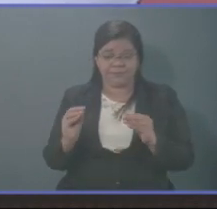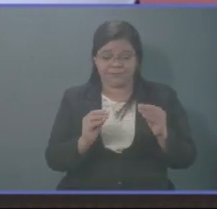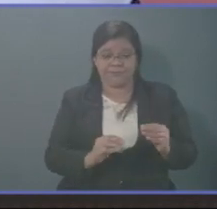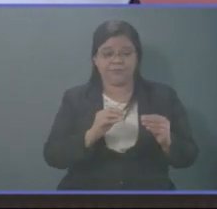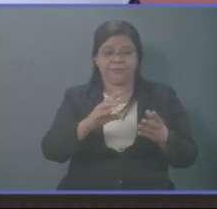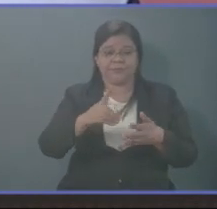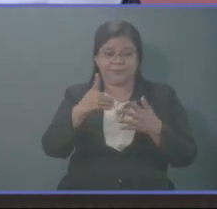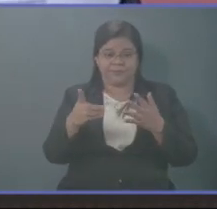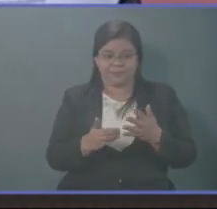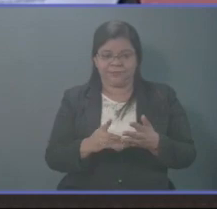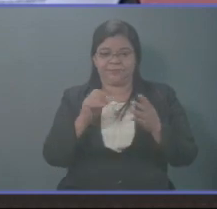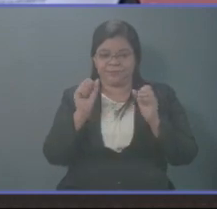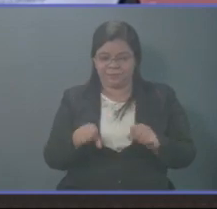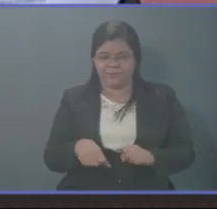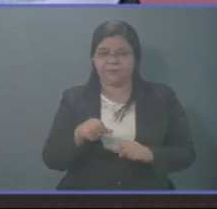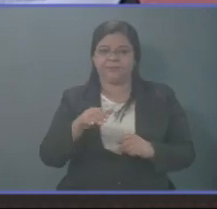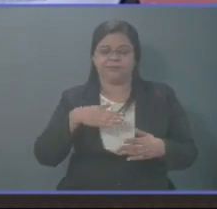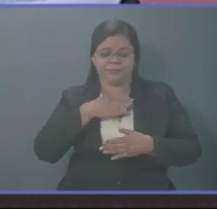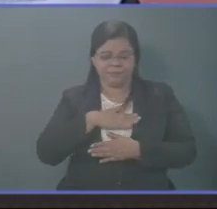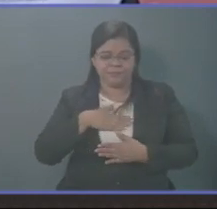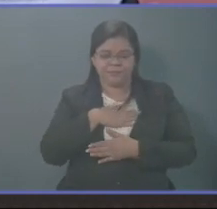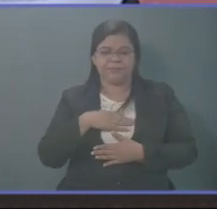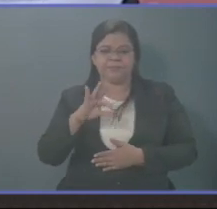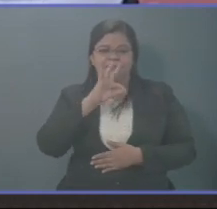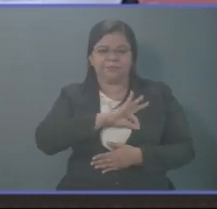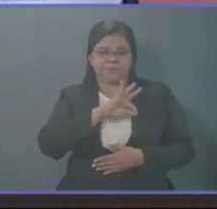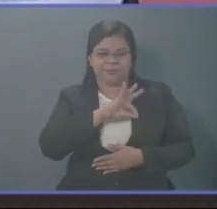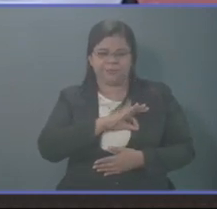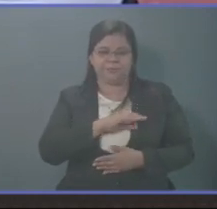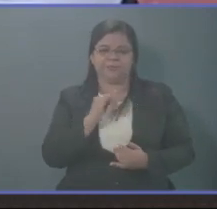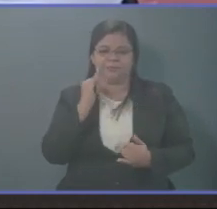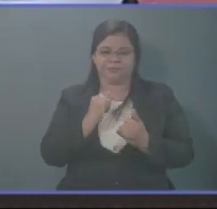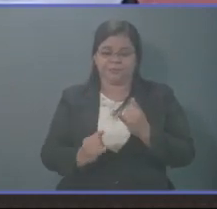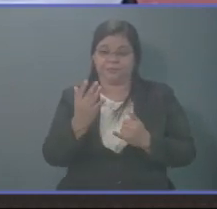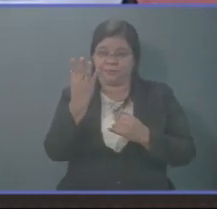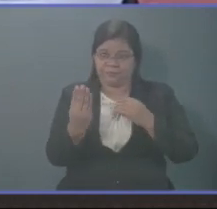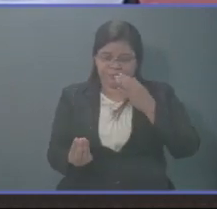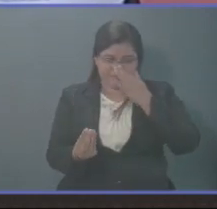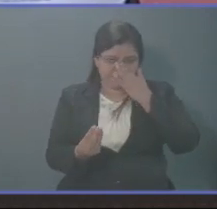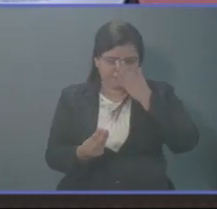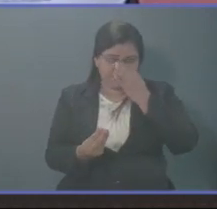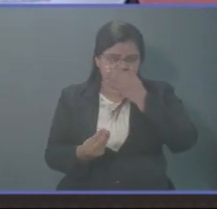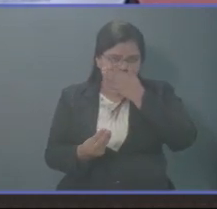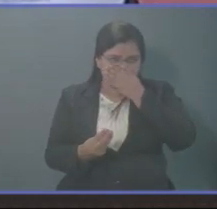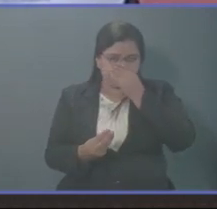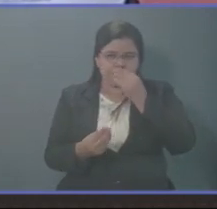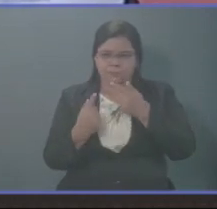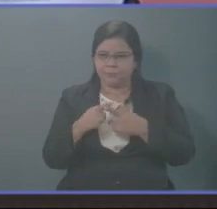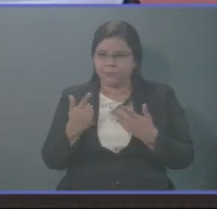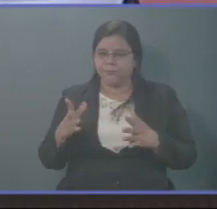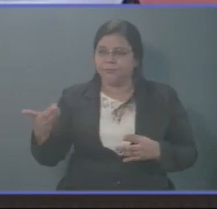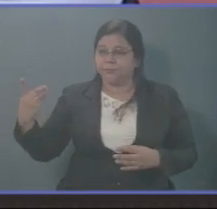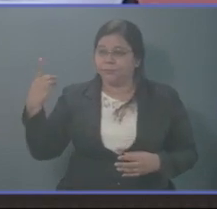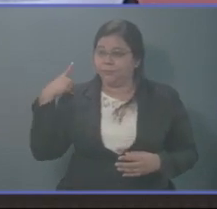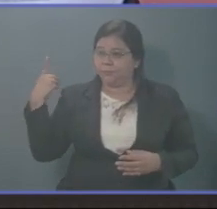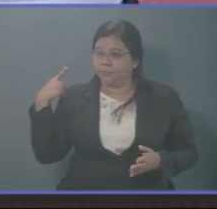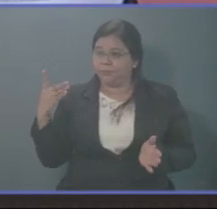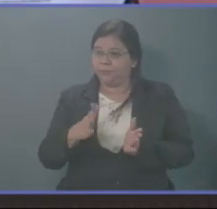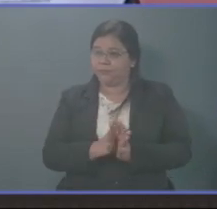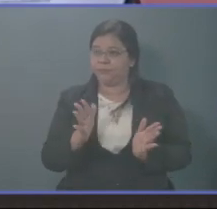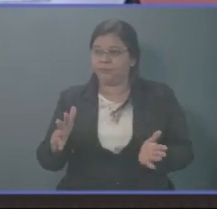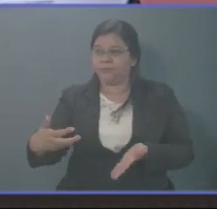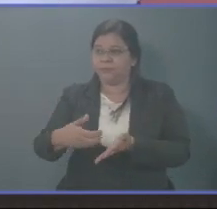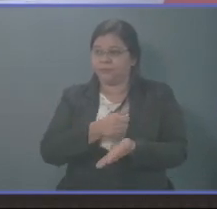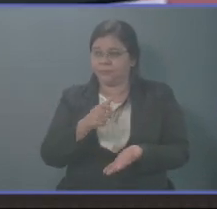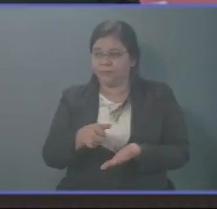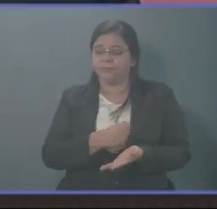decreto gozarán de los beneficios hasta el último día hábil del plazo otorgado previamente por la Dirección General de Tesorería,